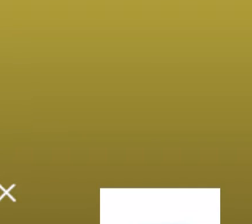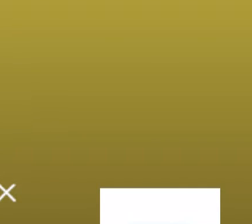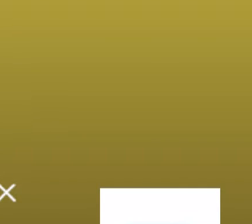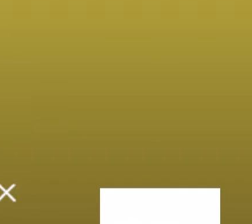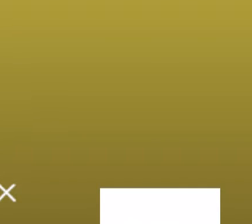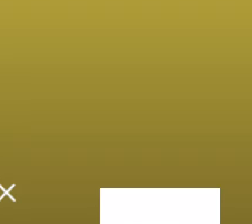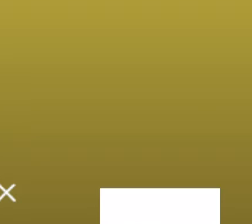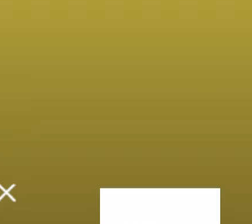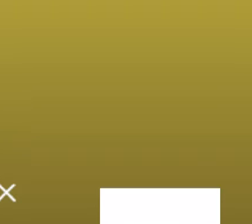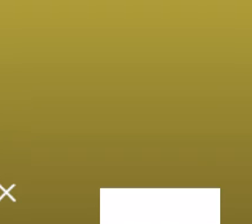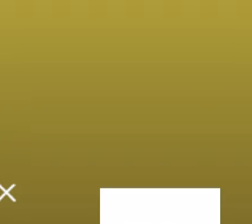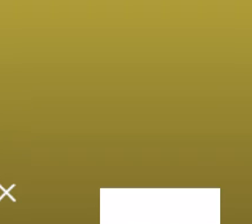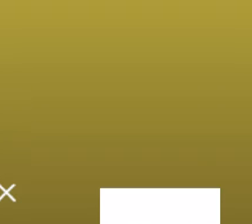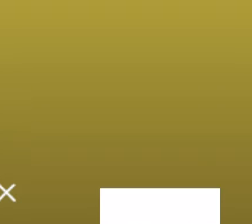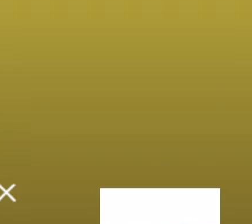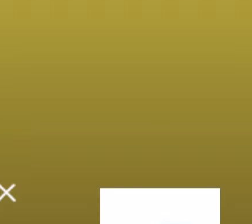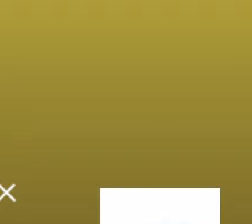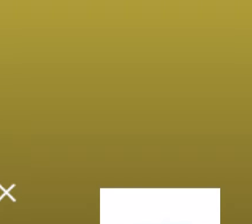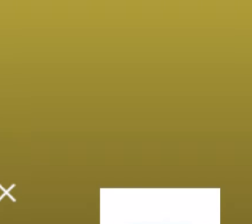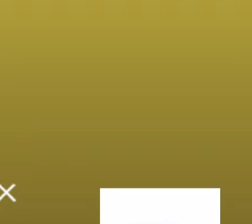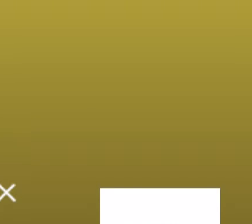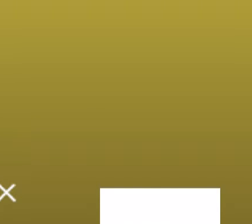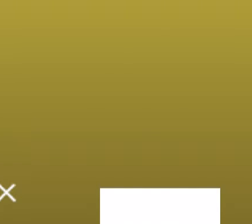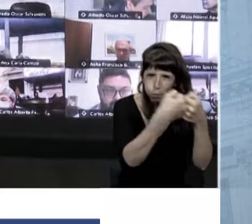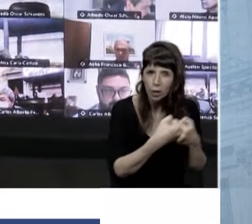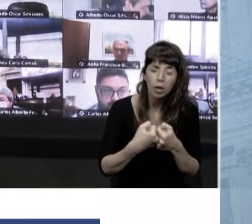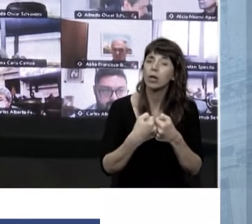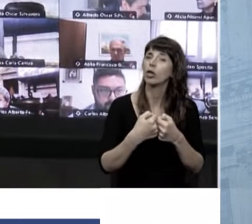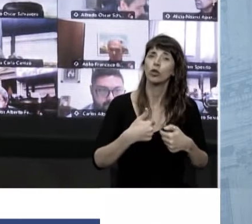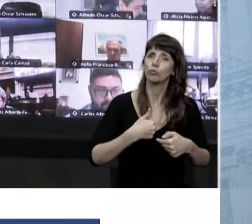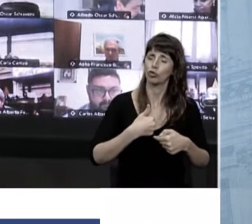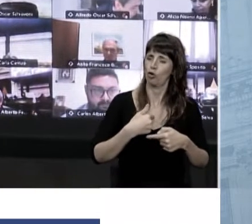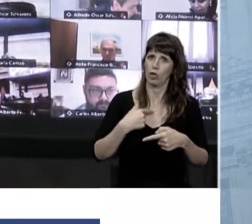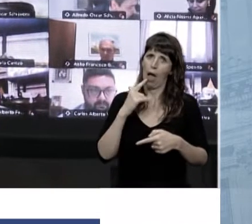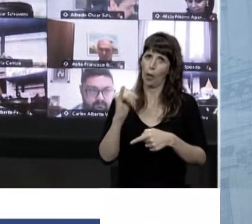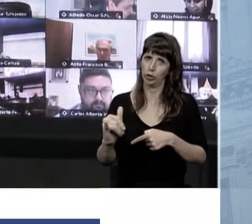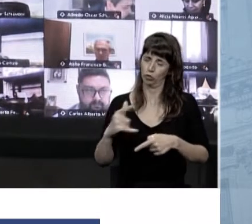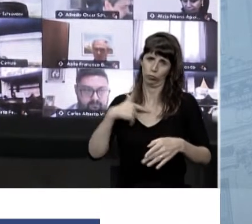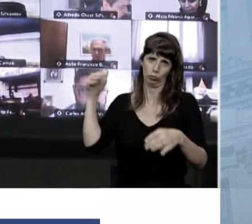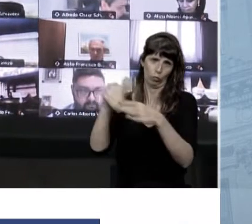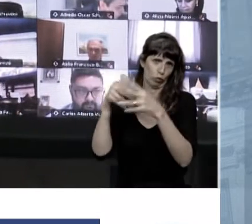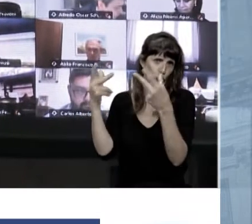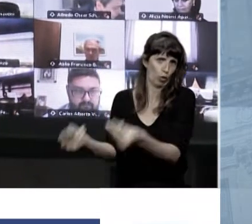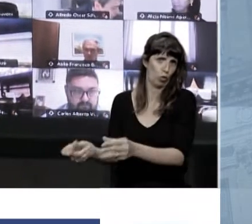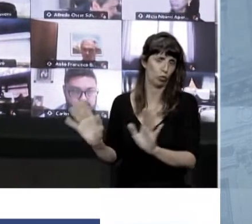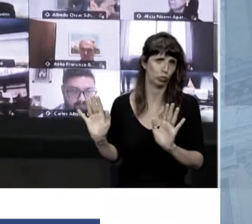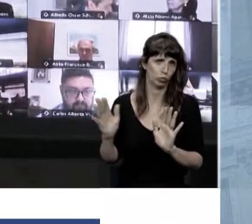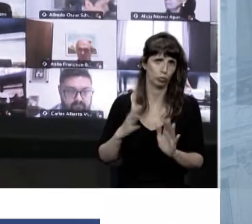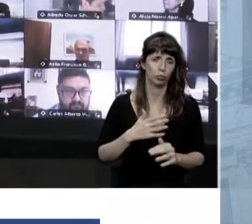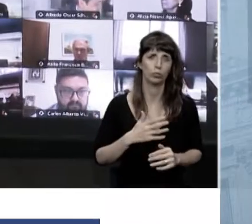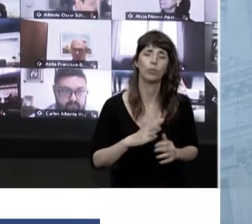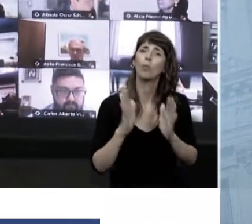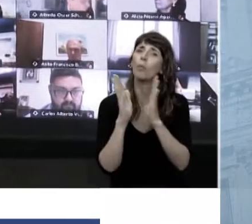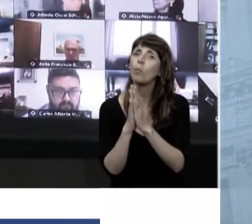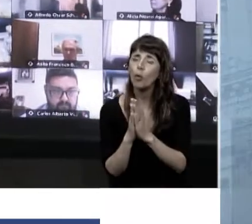de bloque. Presidente, le voy a adelantar el voto negativo de nuestra bancada. Gracias. Por